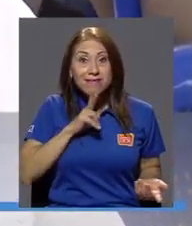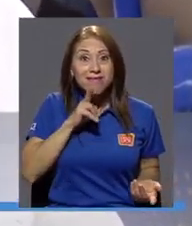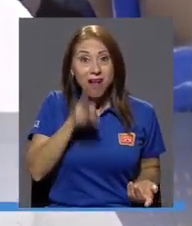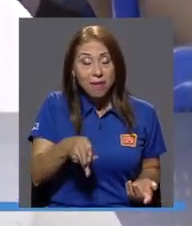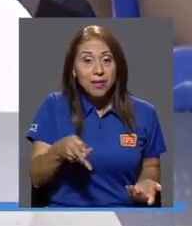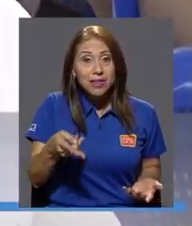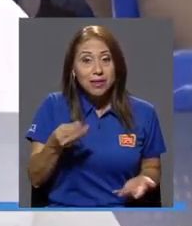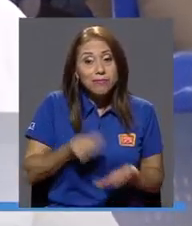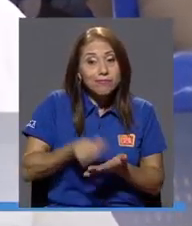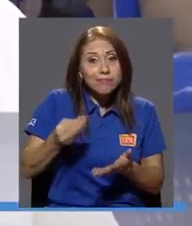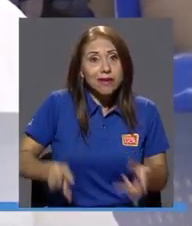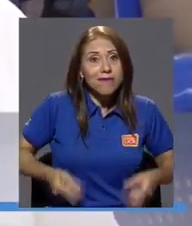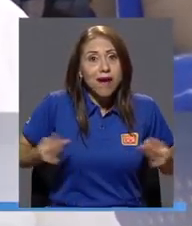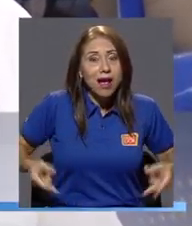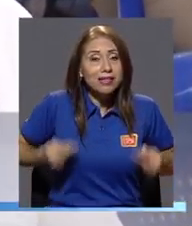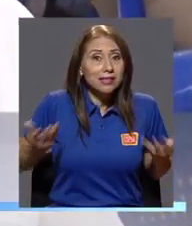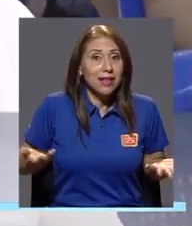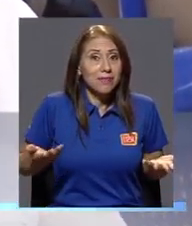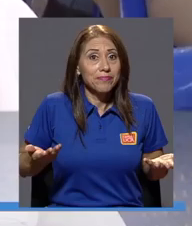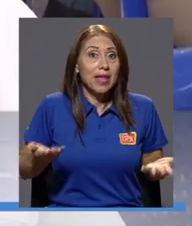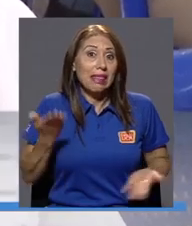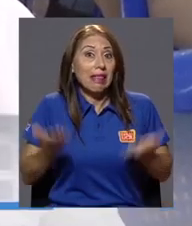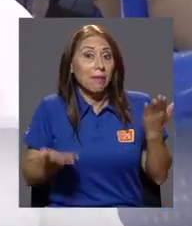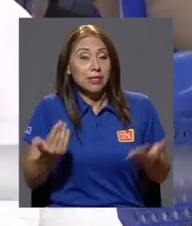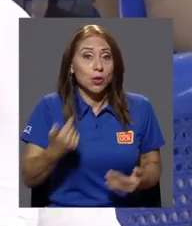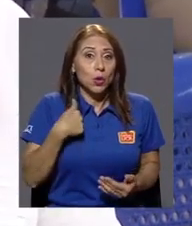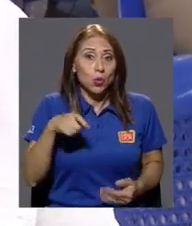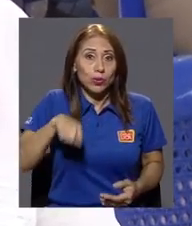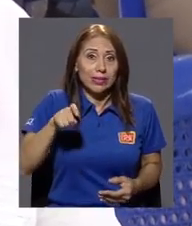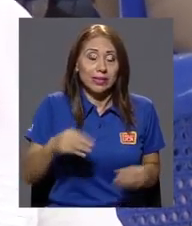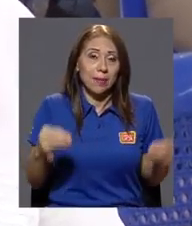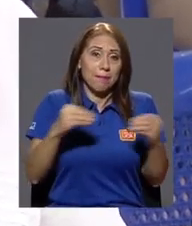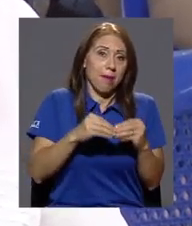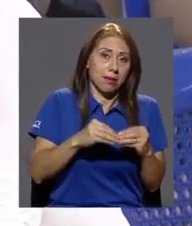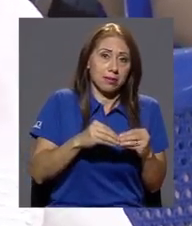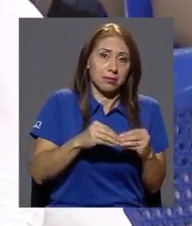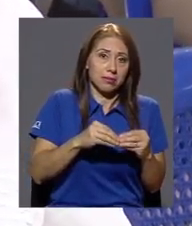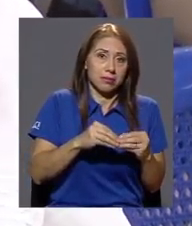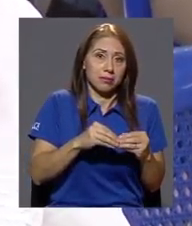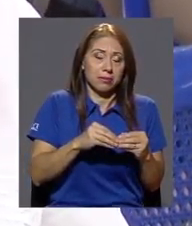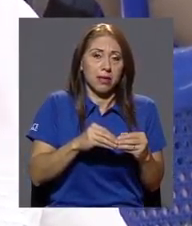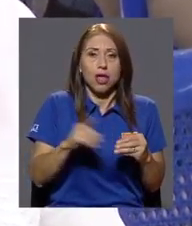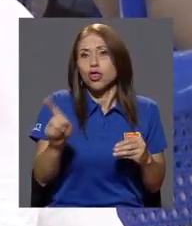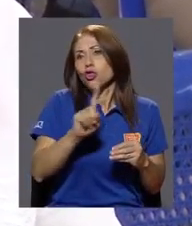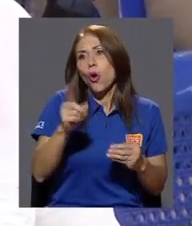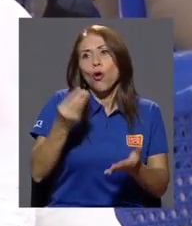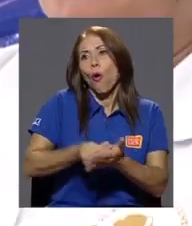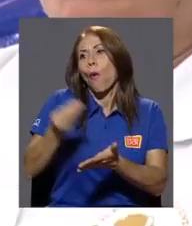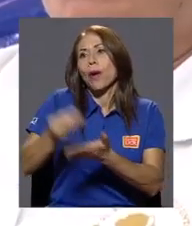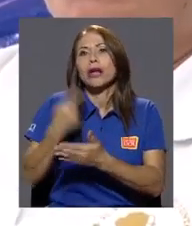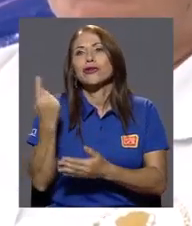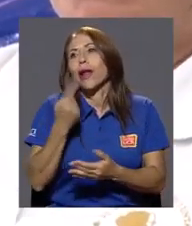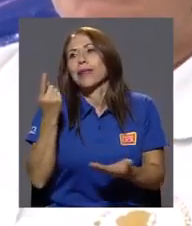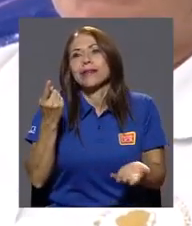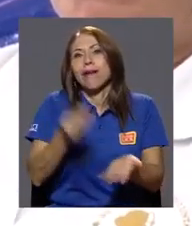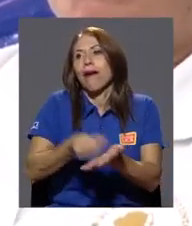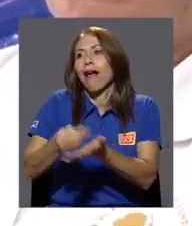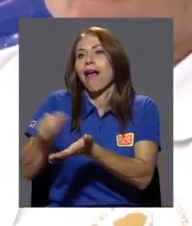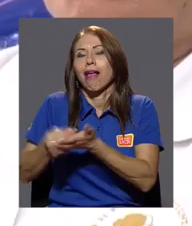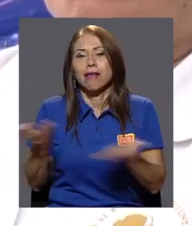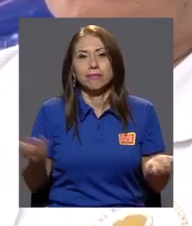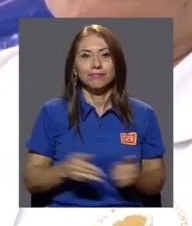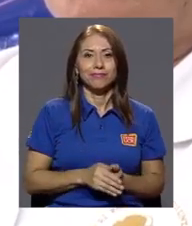lo que quizás en lo que uno más necesite y no comprar por comprar, por